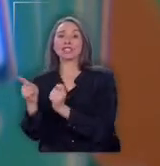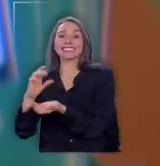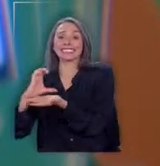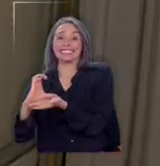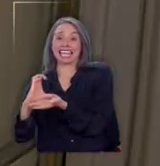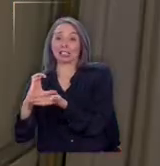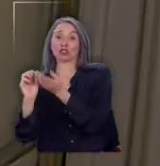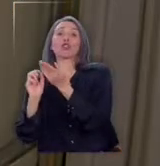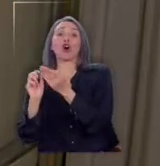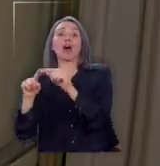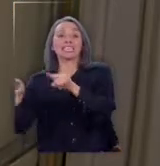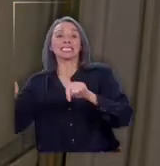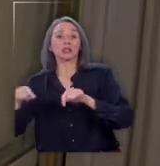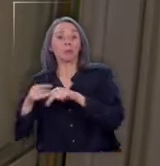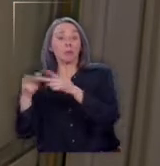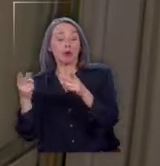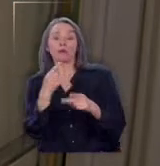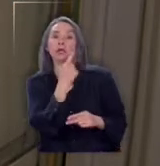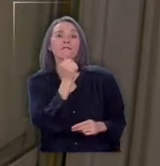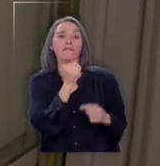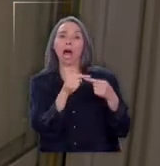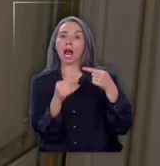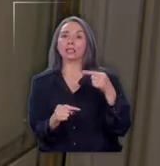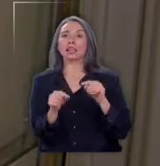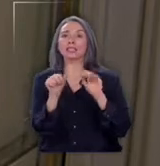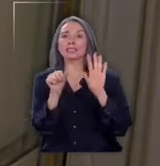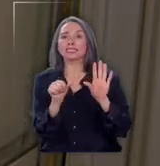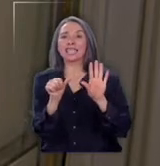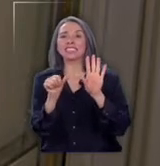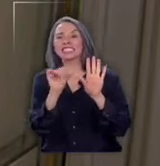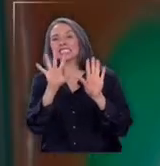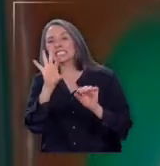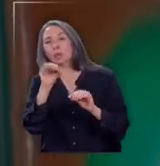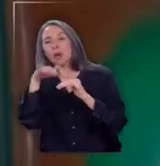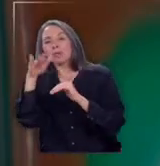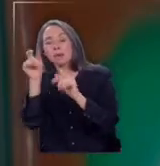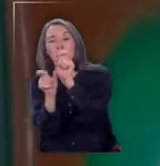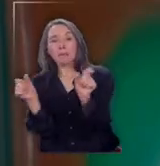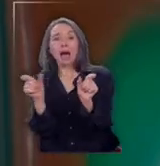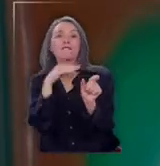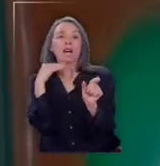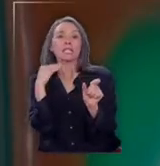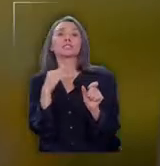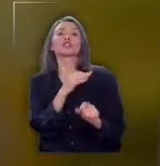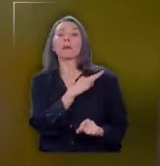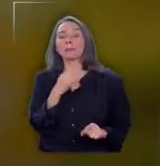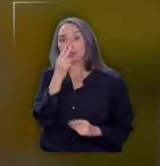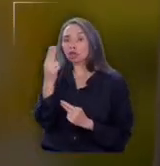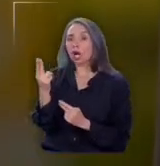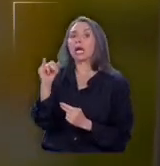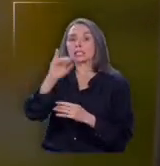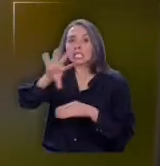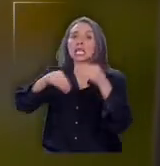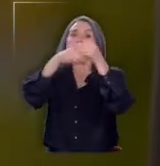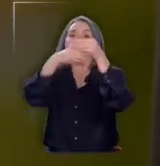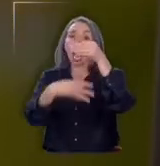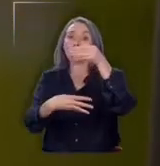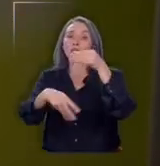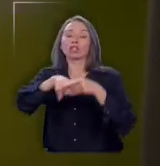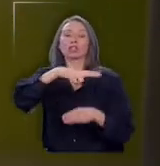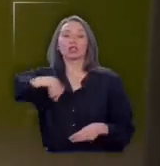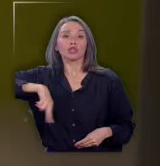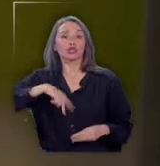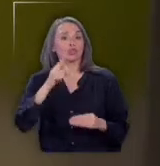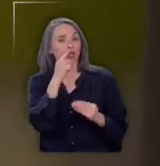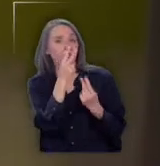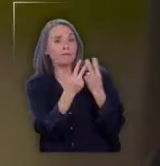hay inconsistencias 6 tantos fal os que decidió agregar el Ministerio nosotros no hemos tenido acceso a la manera en